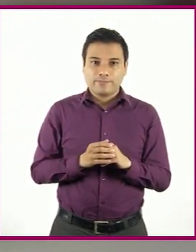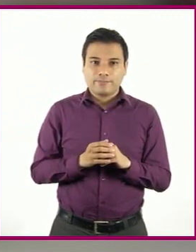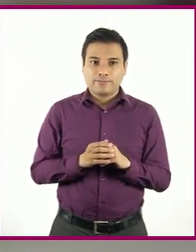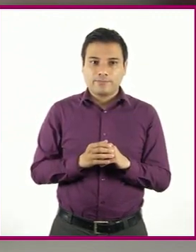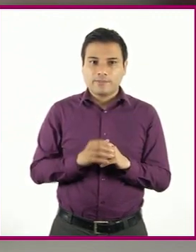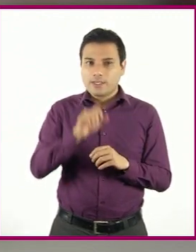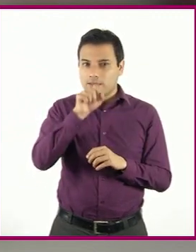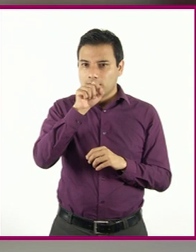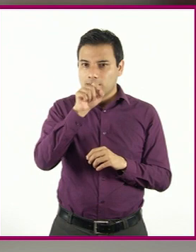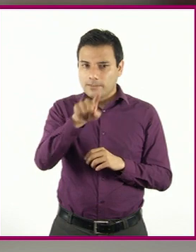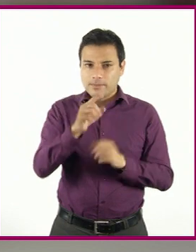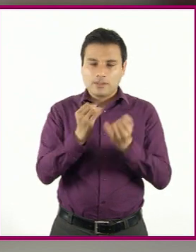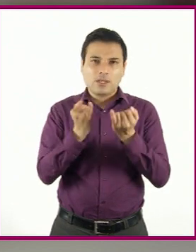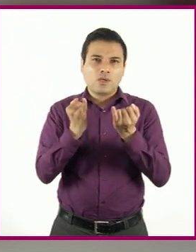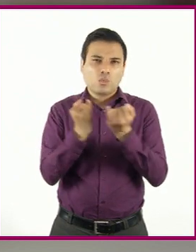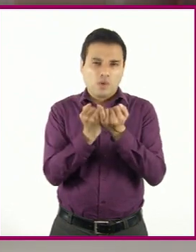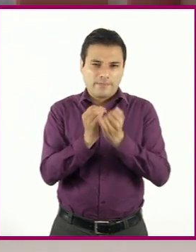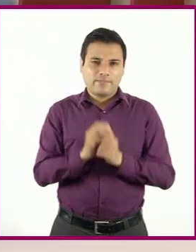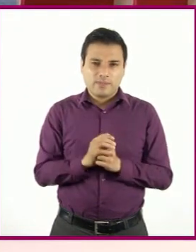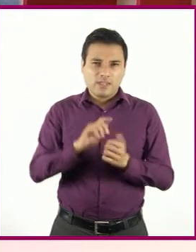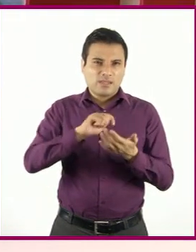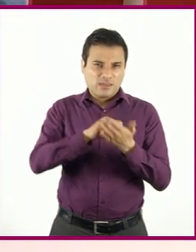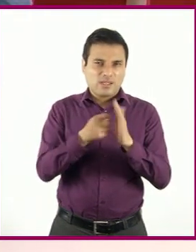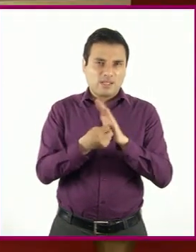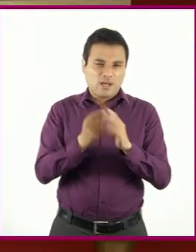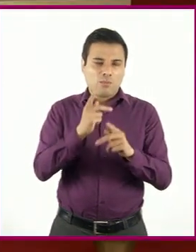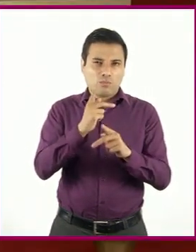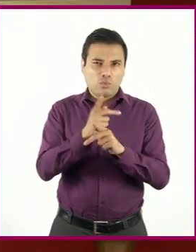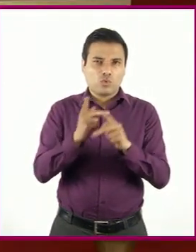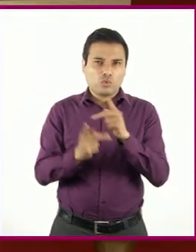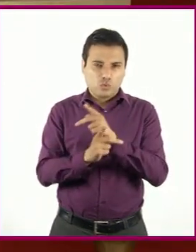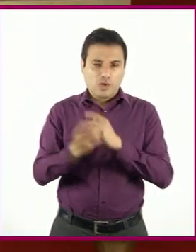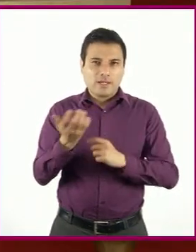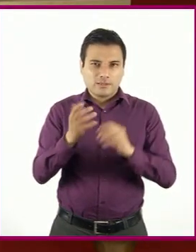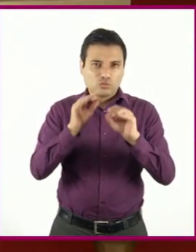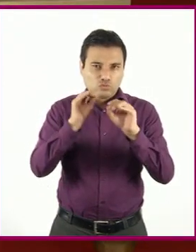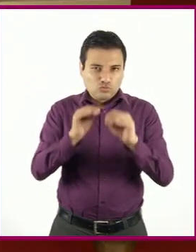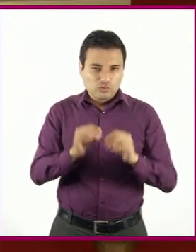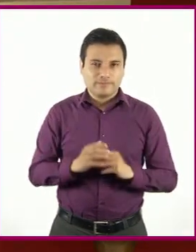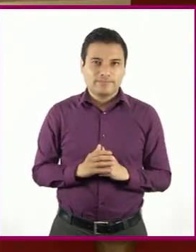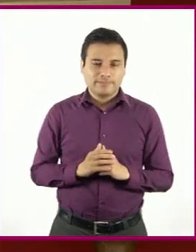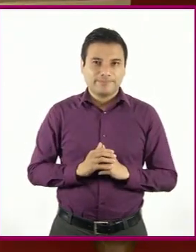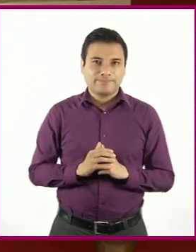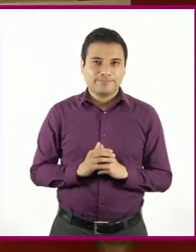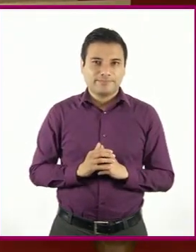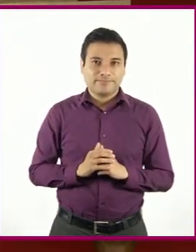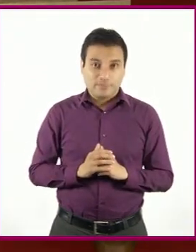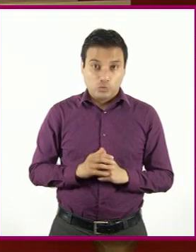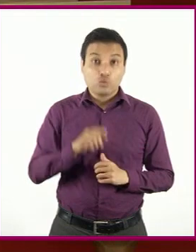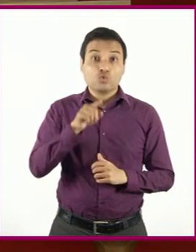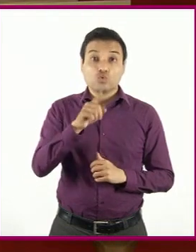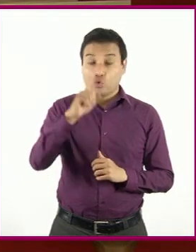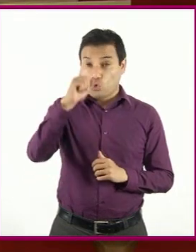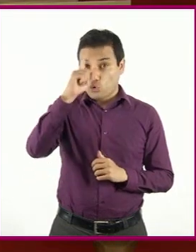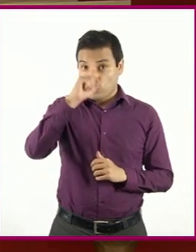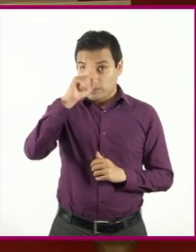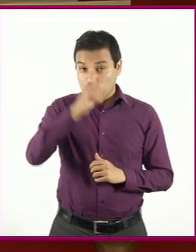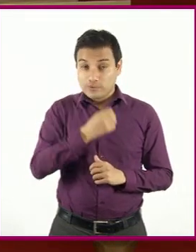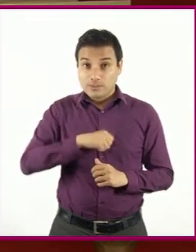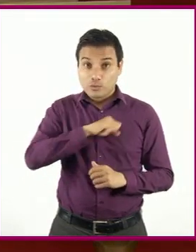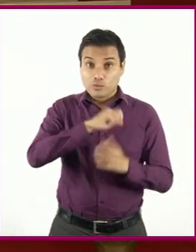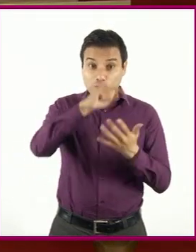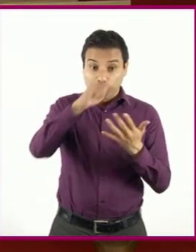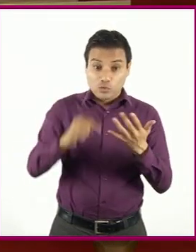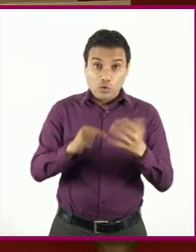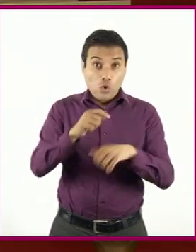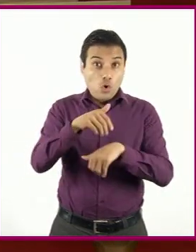del producto, en este caso, creamos un prototipo. Recuerden, alumnas y alumnos, mantener sus hábitos de higiene, la sana